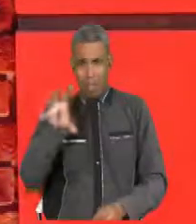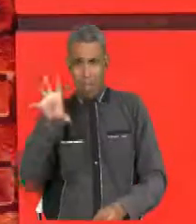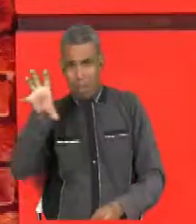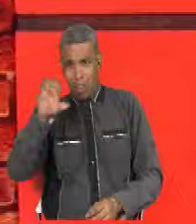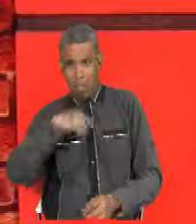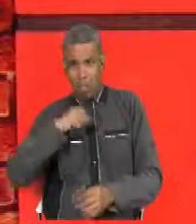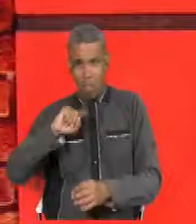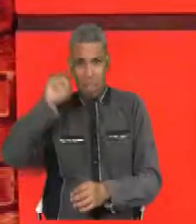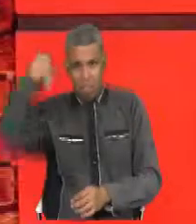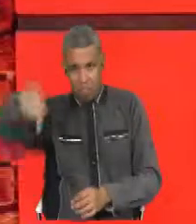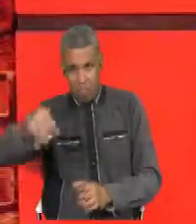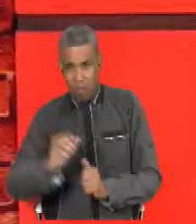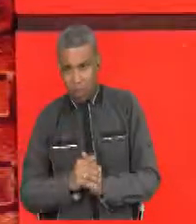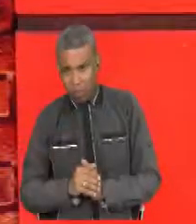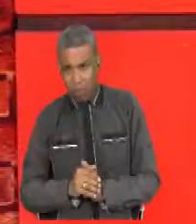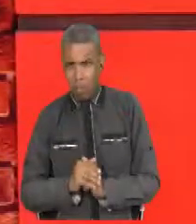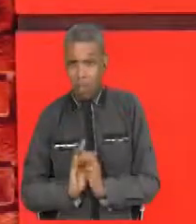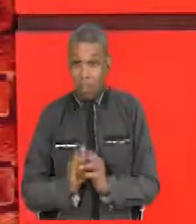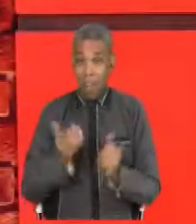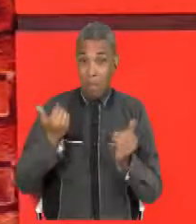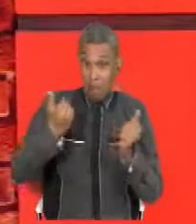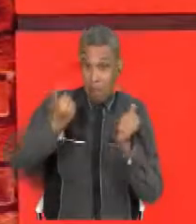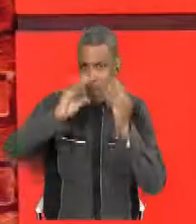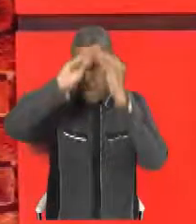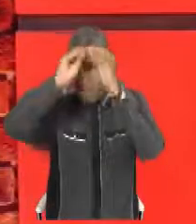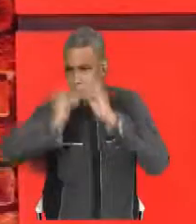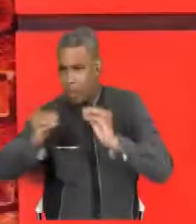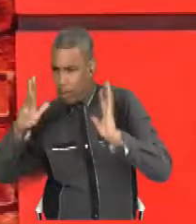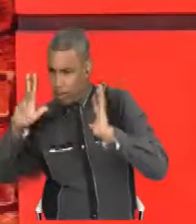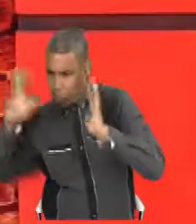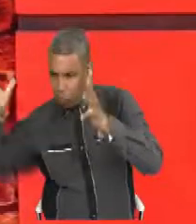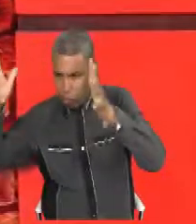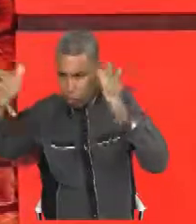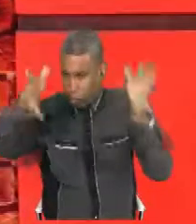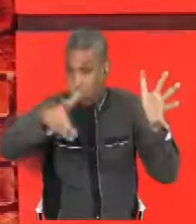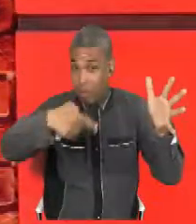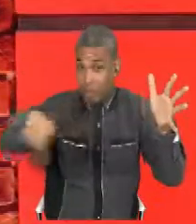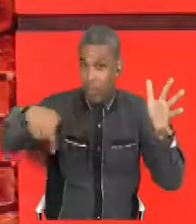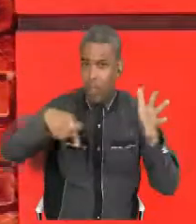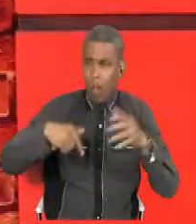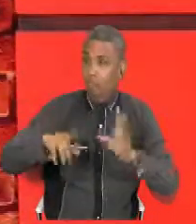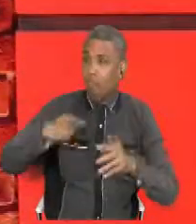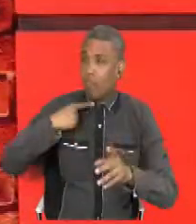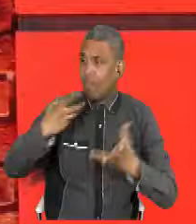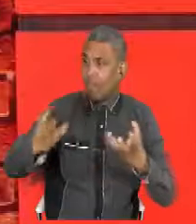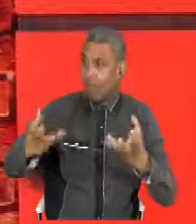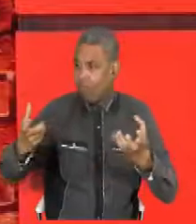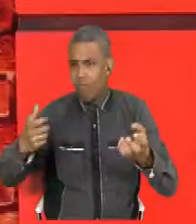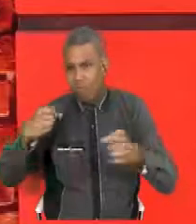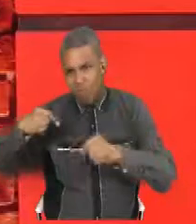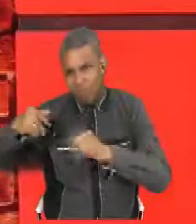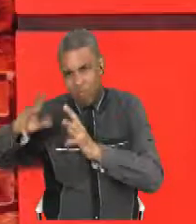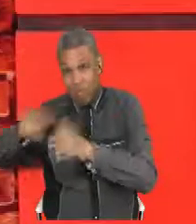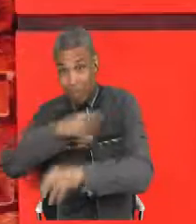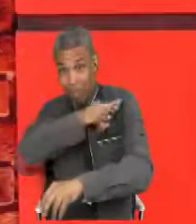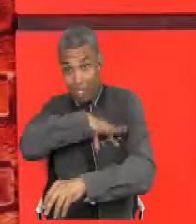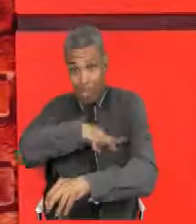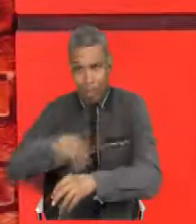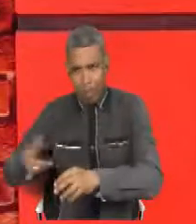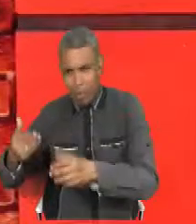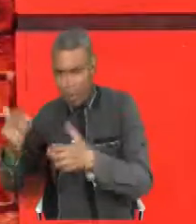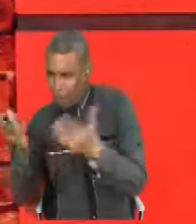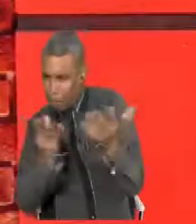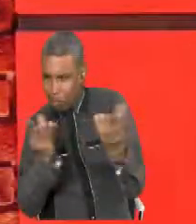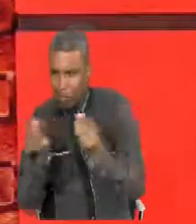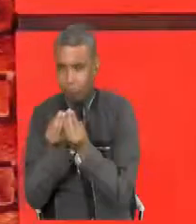empecé a formar artistas, grupo, gente que se unió al proyecto, la propuesta, y de ahí realizamos varias presentaciones,